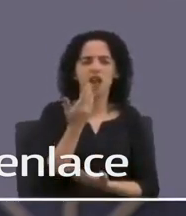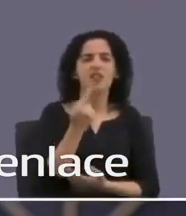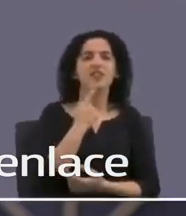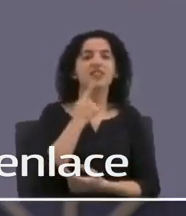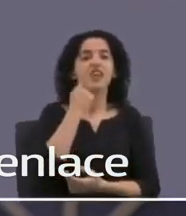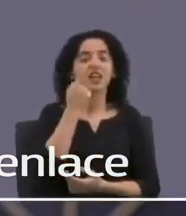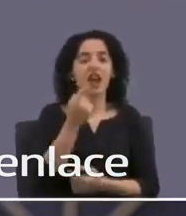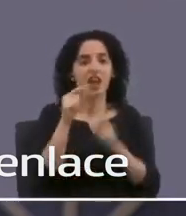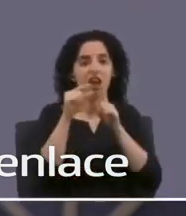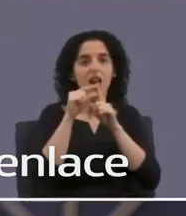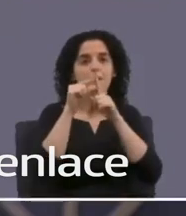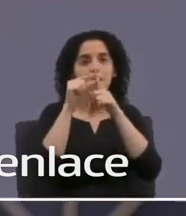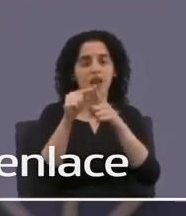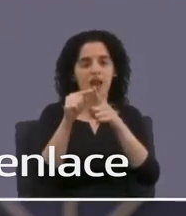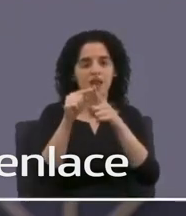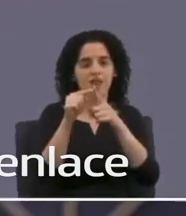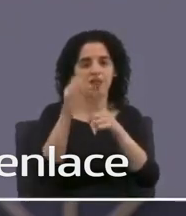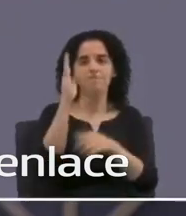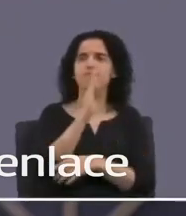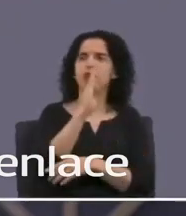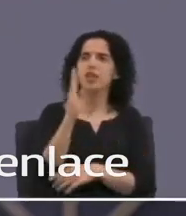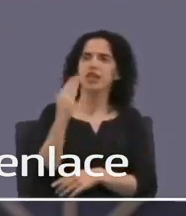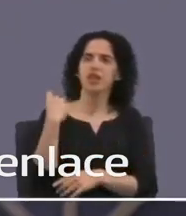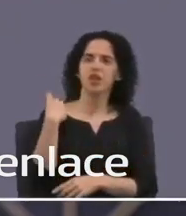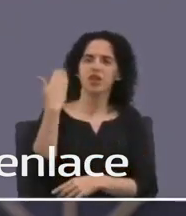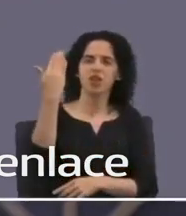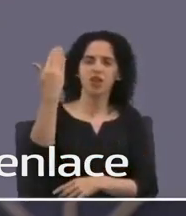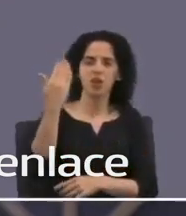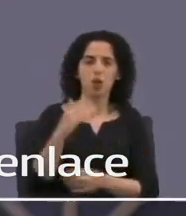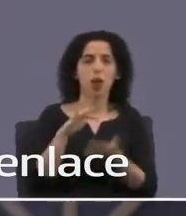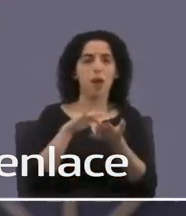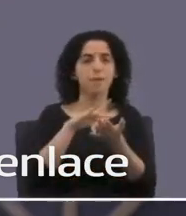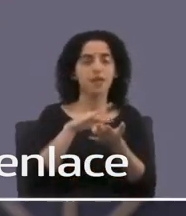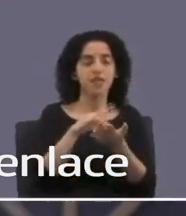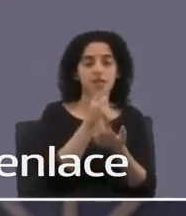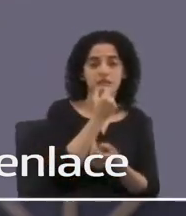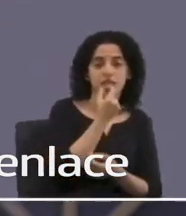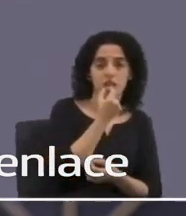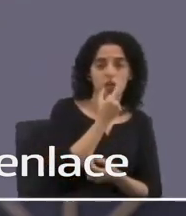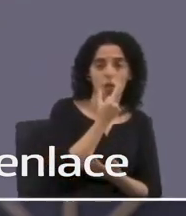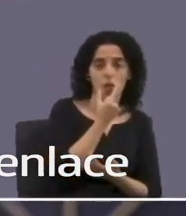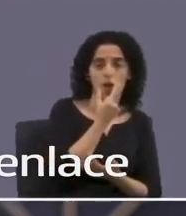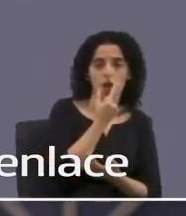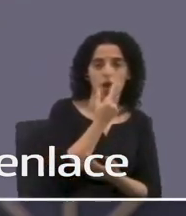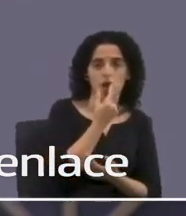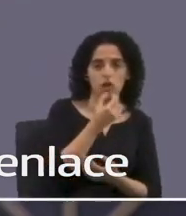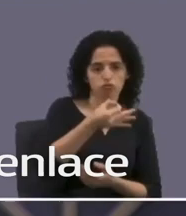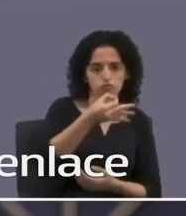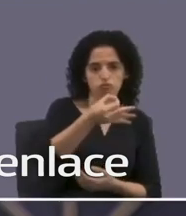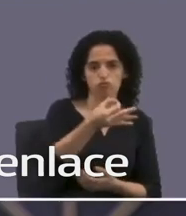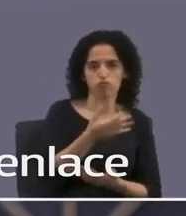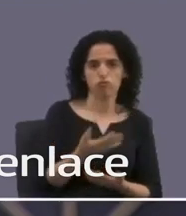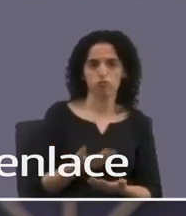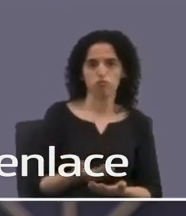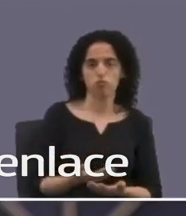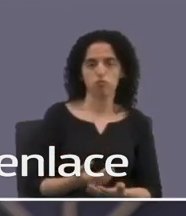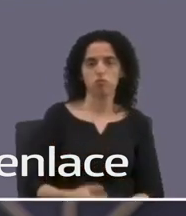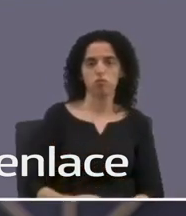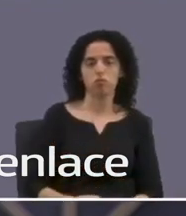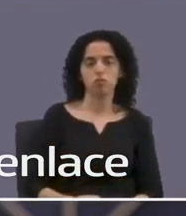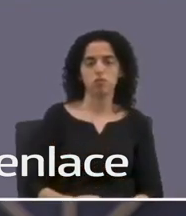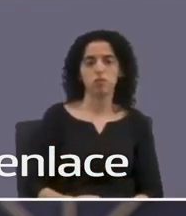tomarla, declararla. Bendito sea el Señor. La medicina se toma